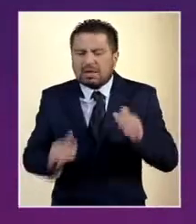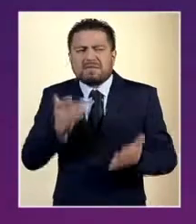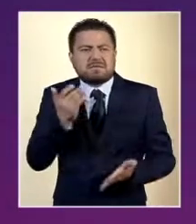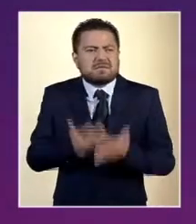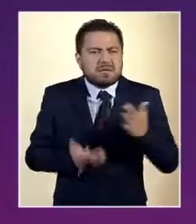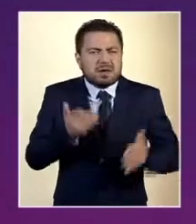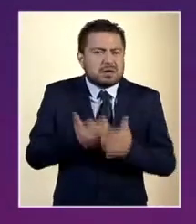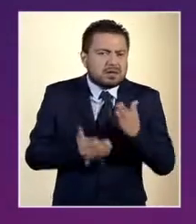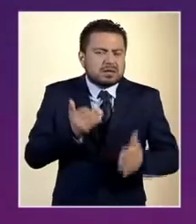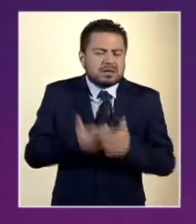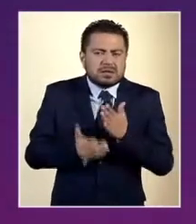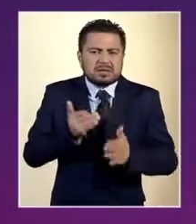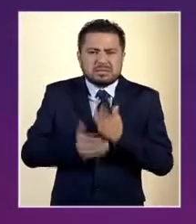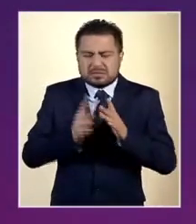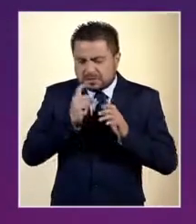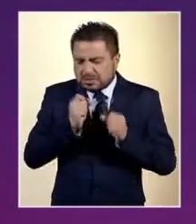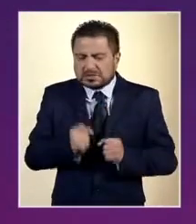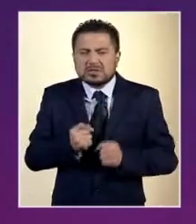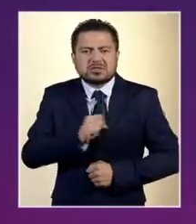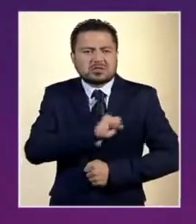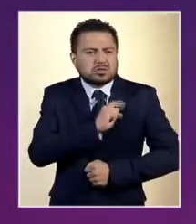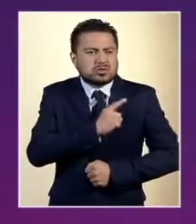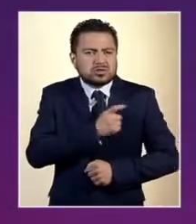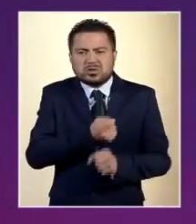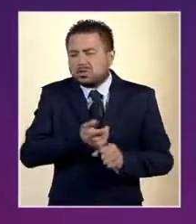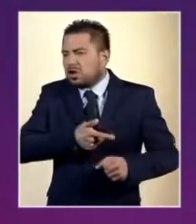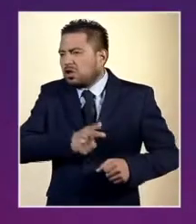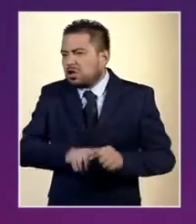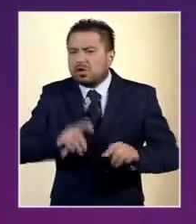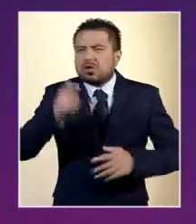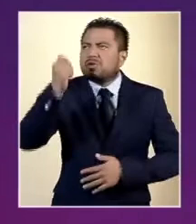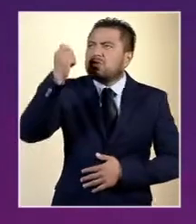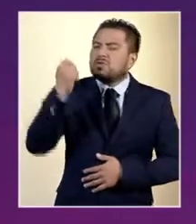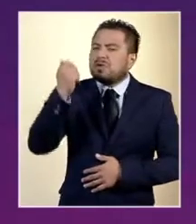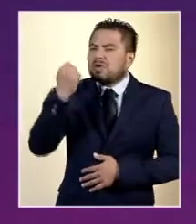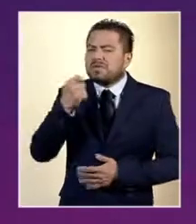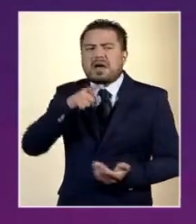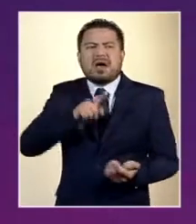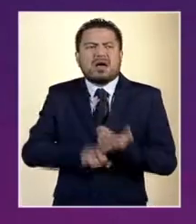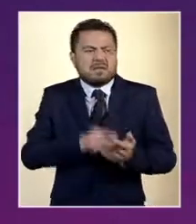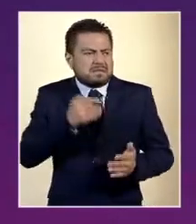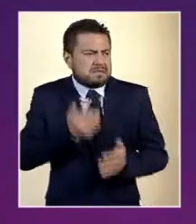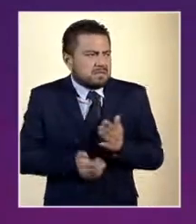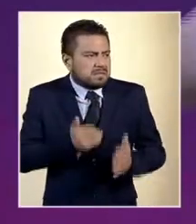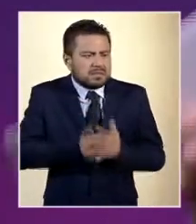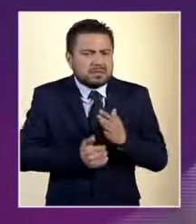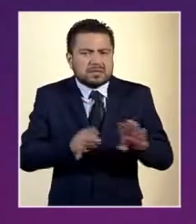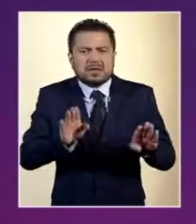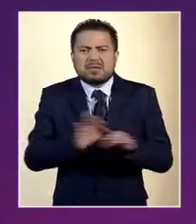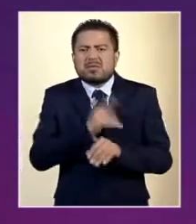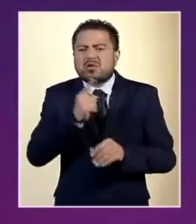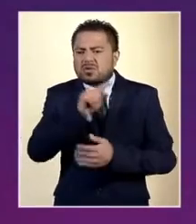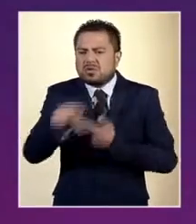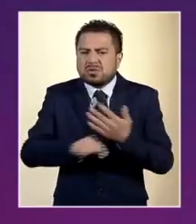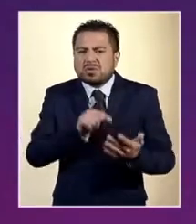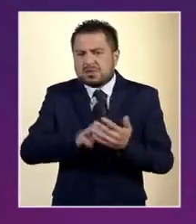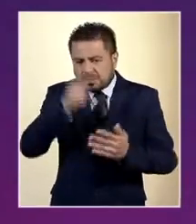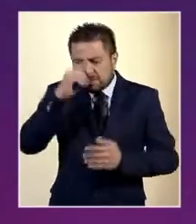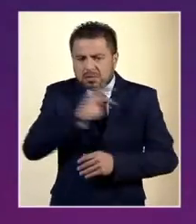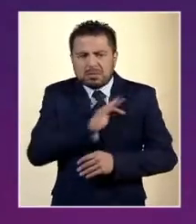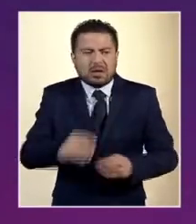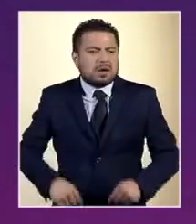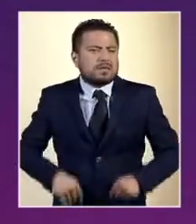falta de seguridad social, digamos, jubilación, pensión, sitios para que puedan